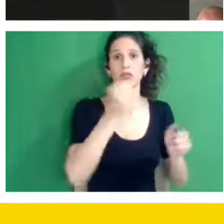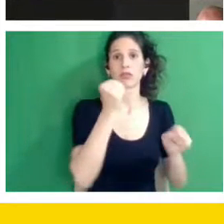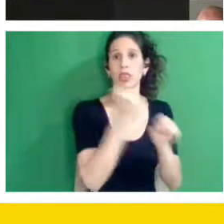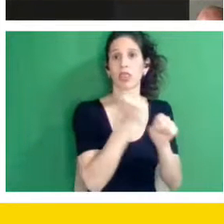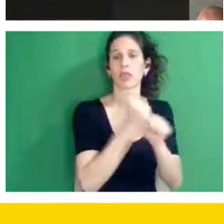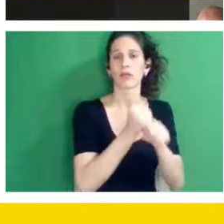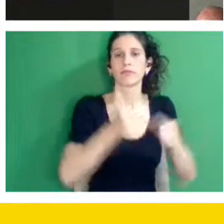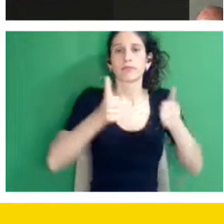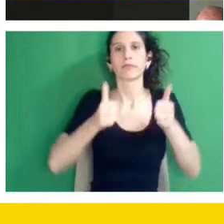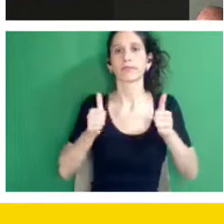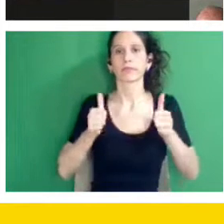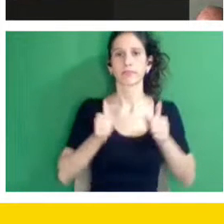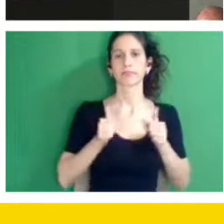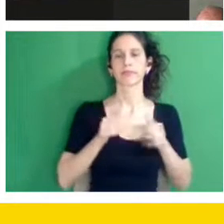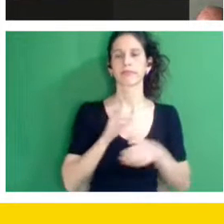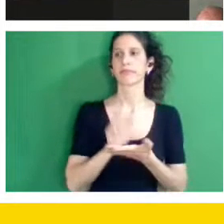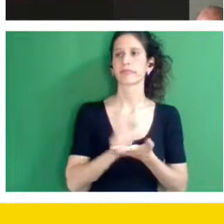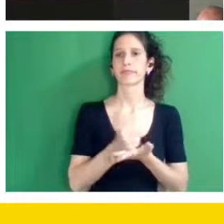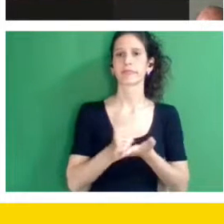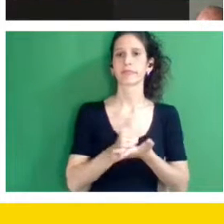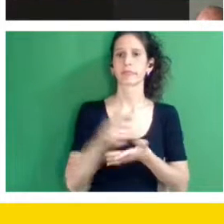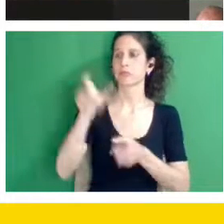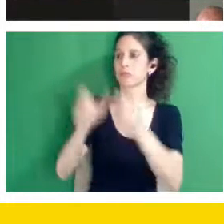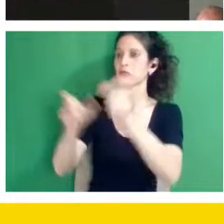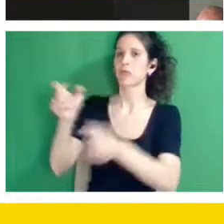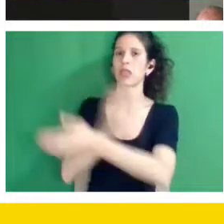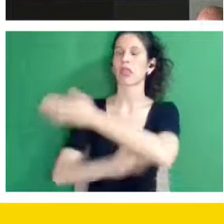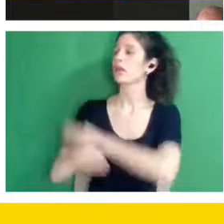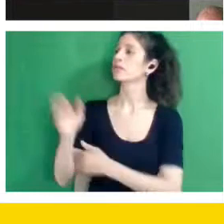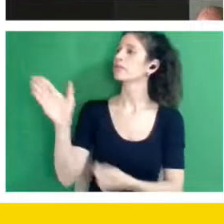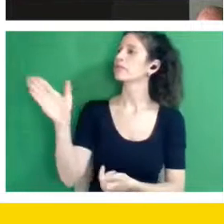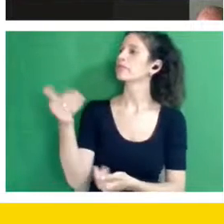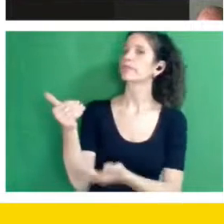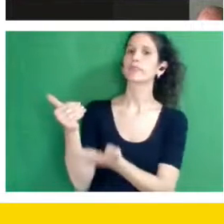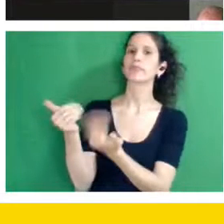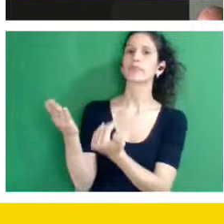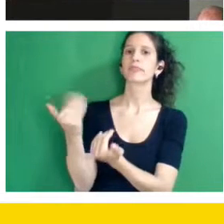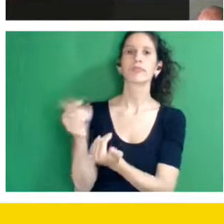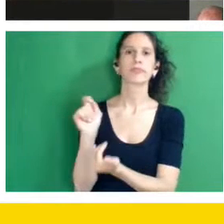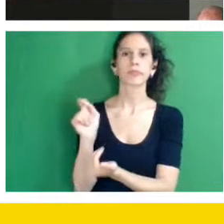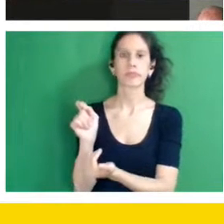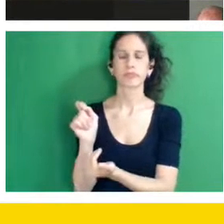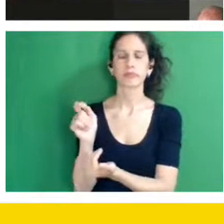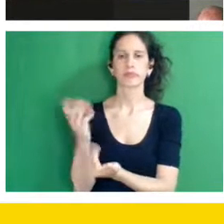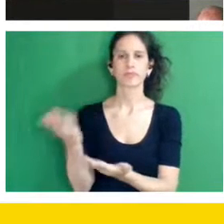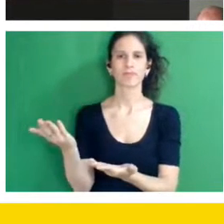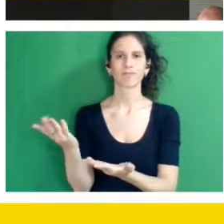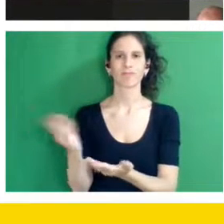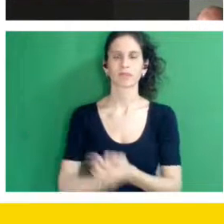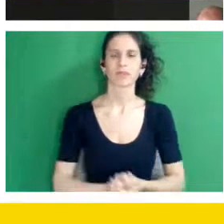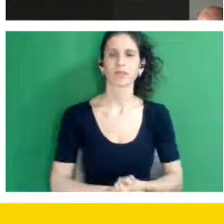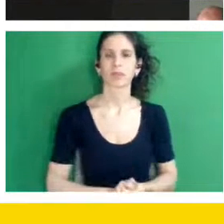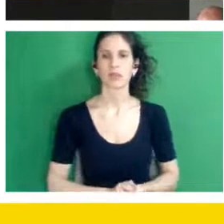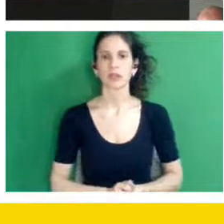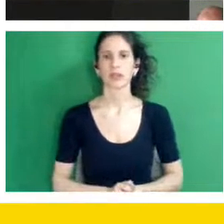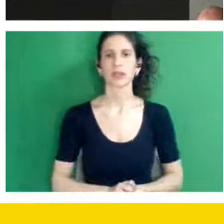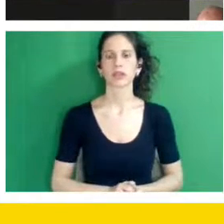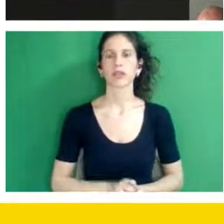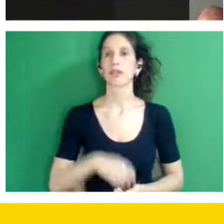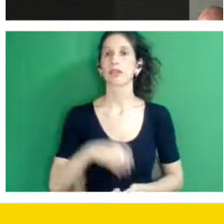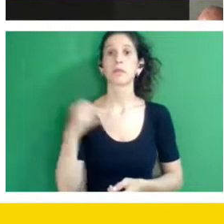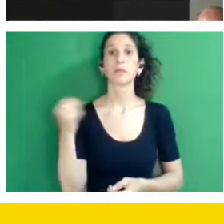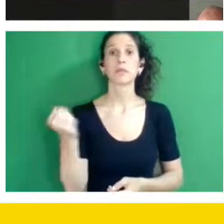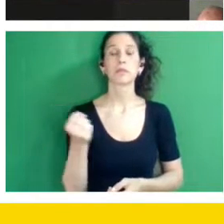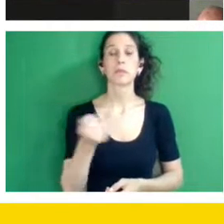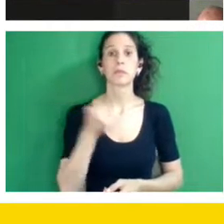Para poder inscribirse, el primer paso en el Perú es obtener un certificado de discapacidad en alguna institución que esté autorizada